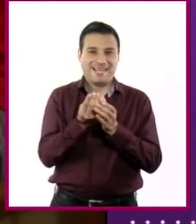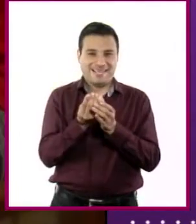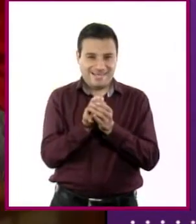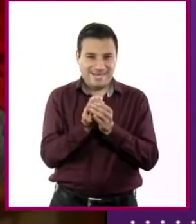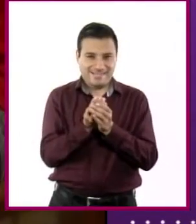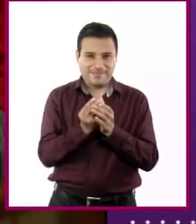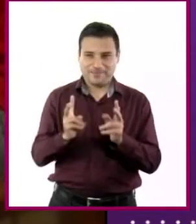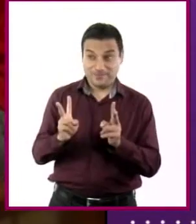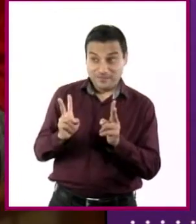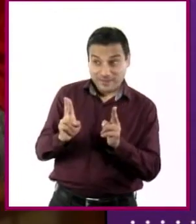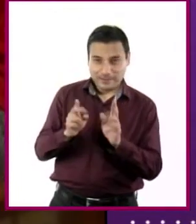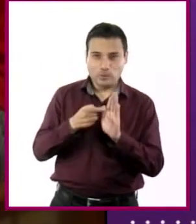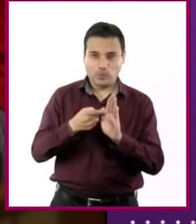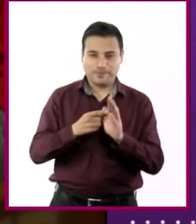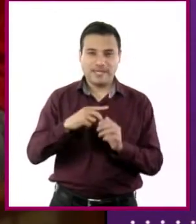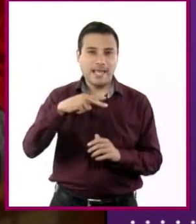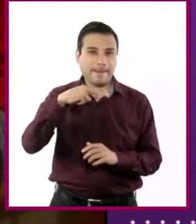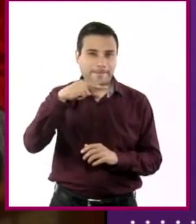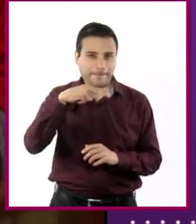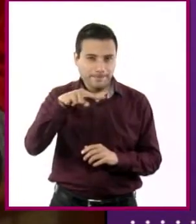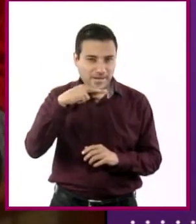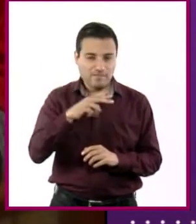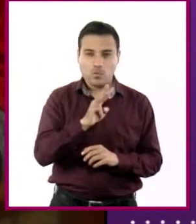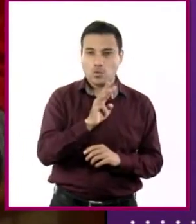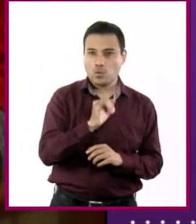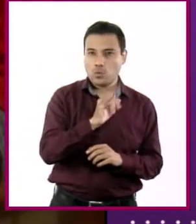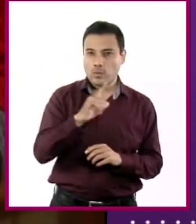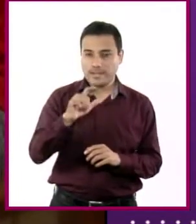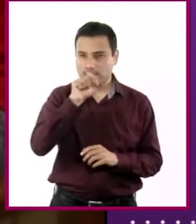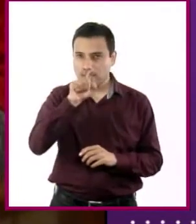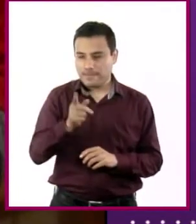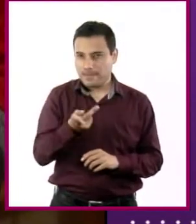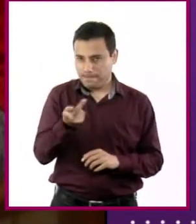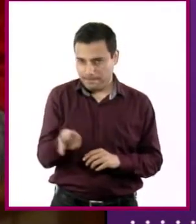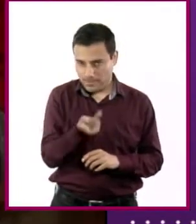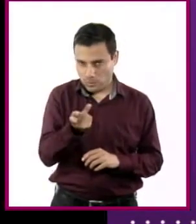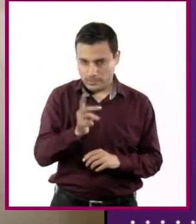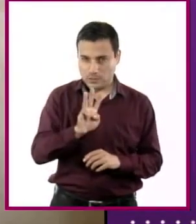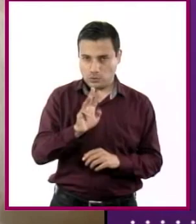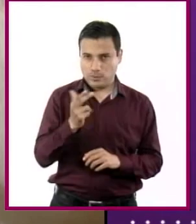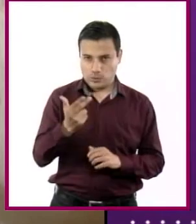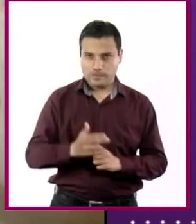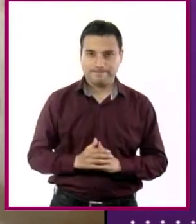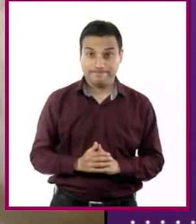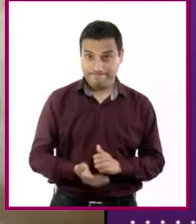vez. El uso del verbo modal will y las WH questions.